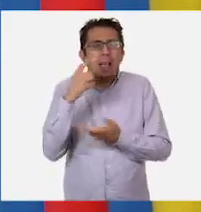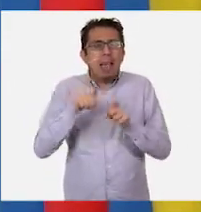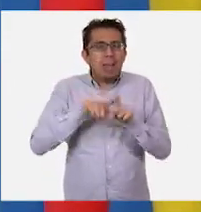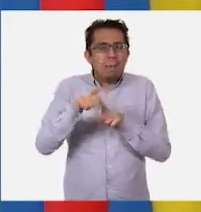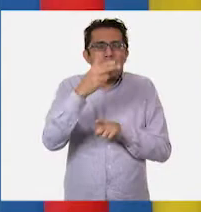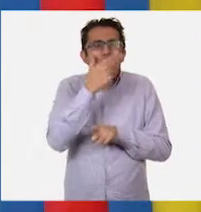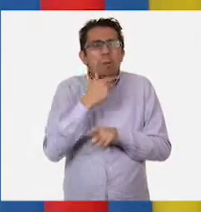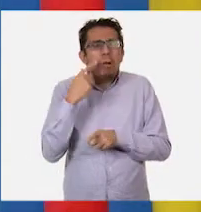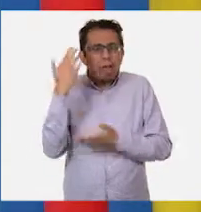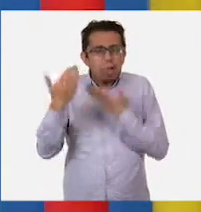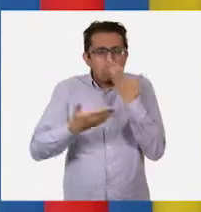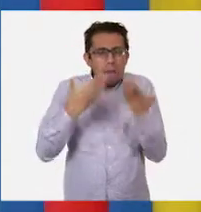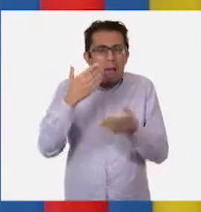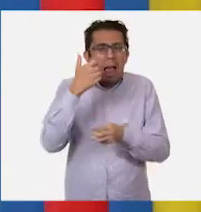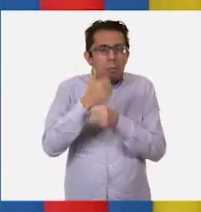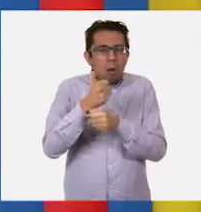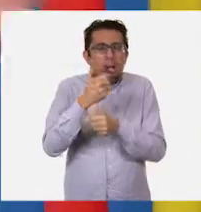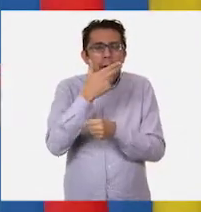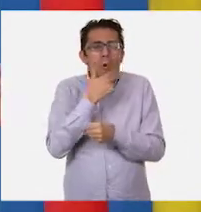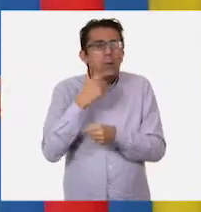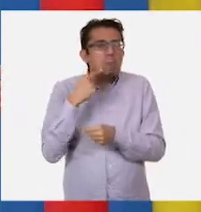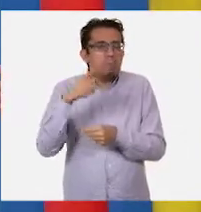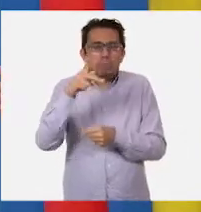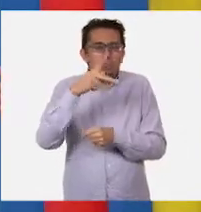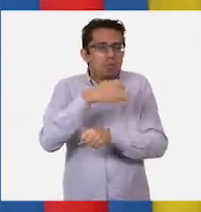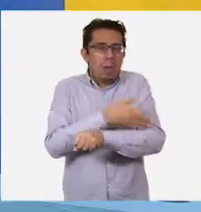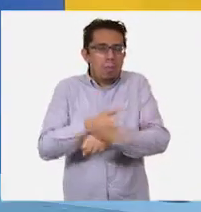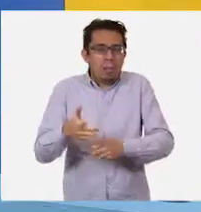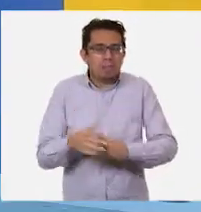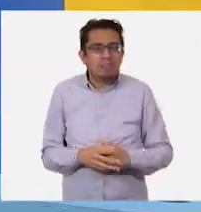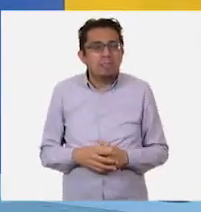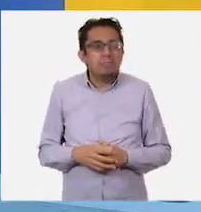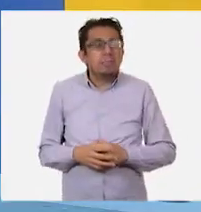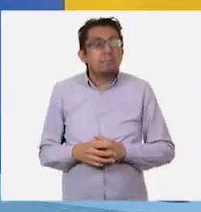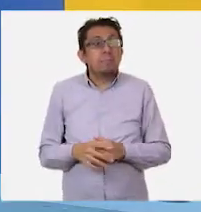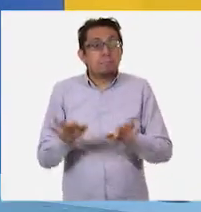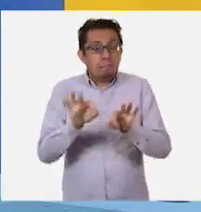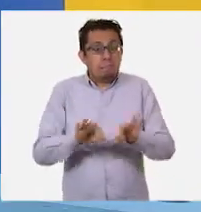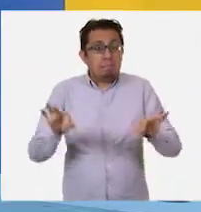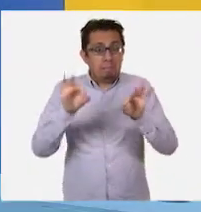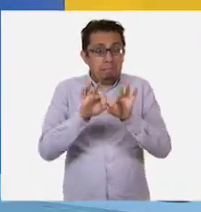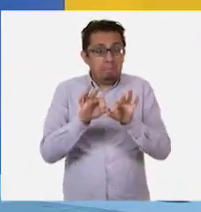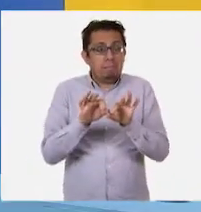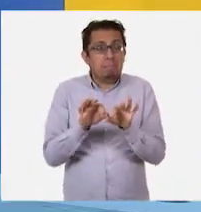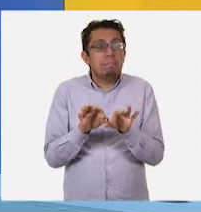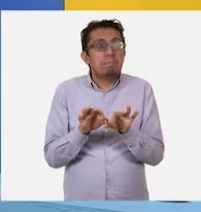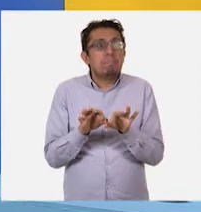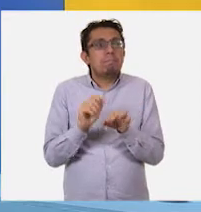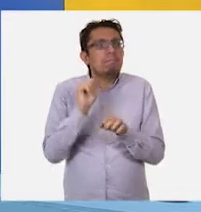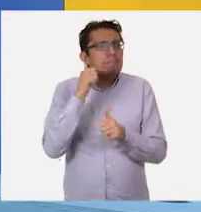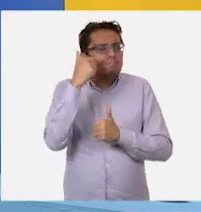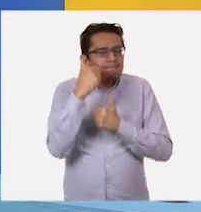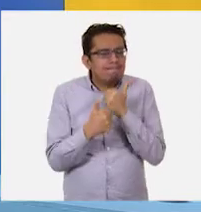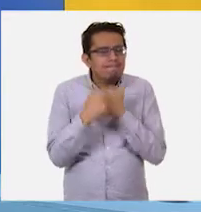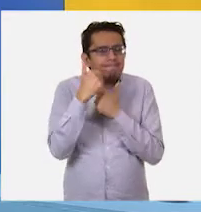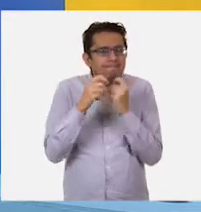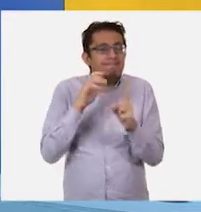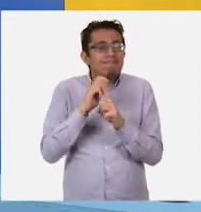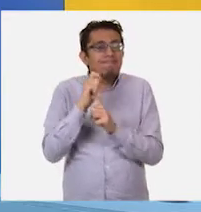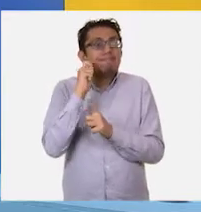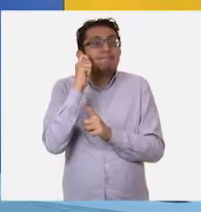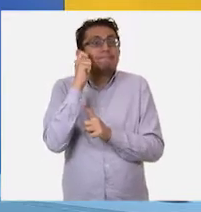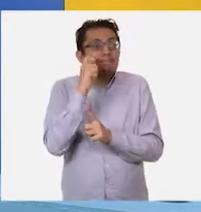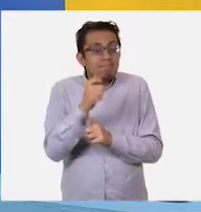hermanas, hermanos, abuelitos, abuelitas o cualquier familiar que quieran. ¿Sí? Y es importante decir que el reto es reafirmar e integrar